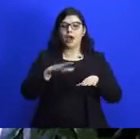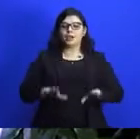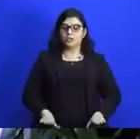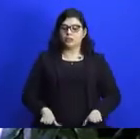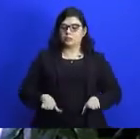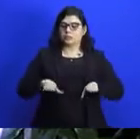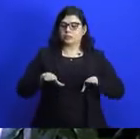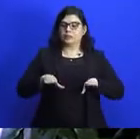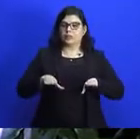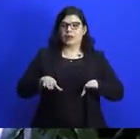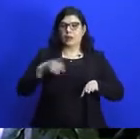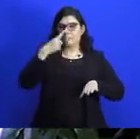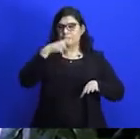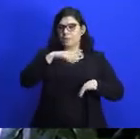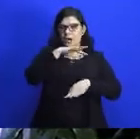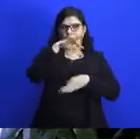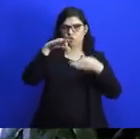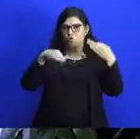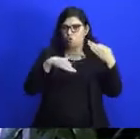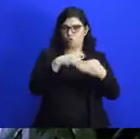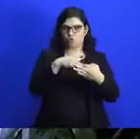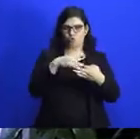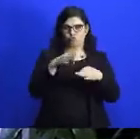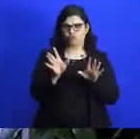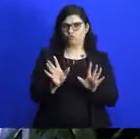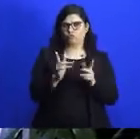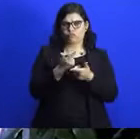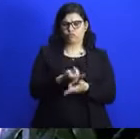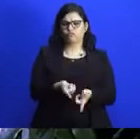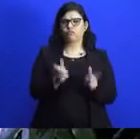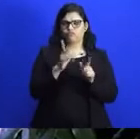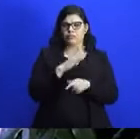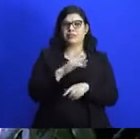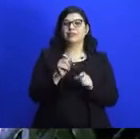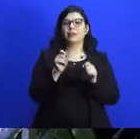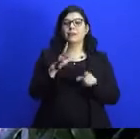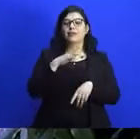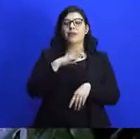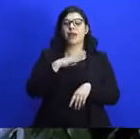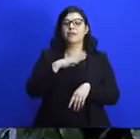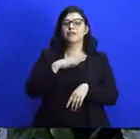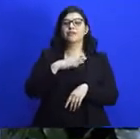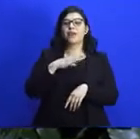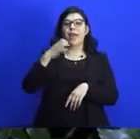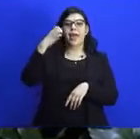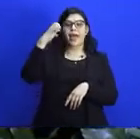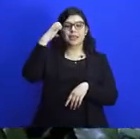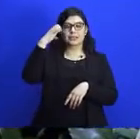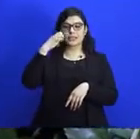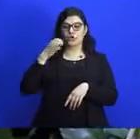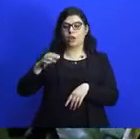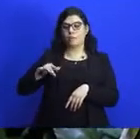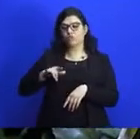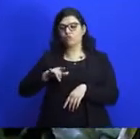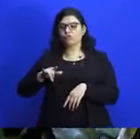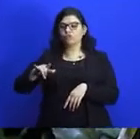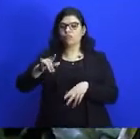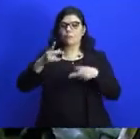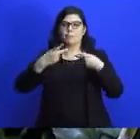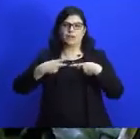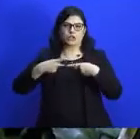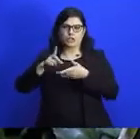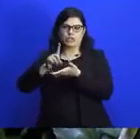que es accesible para todos. Y contamos también con cajones de estacionamiento para personas con alguna discapacidad